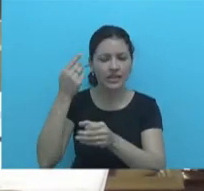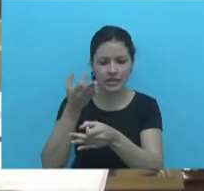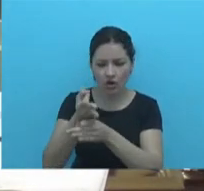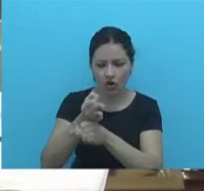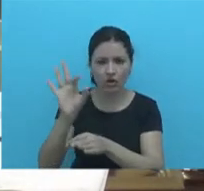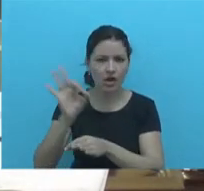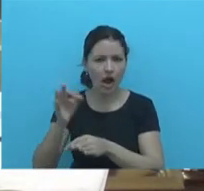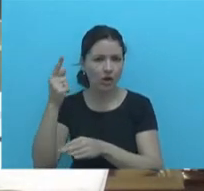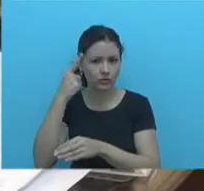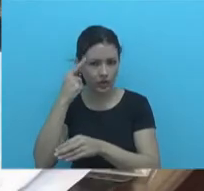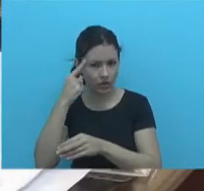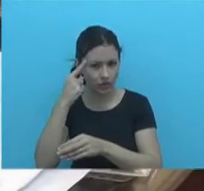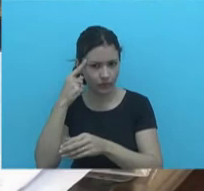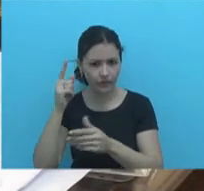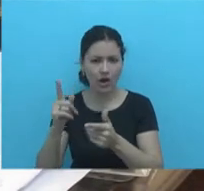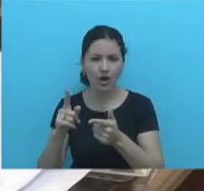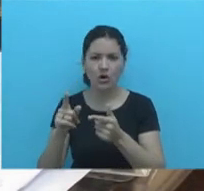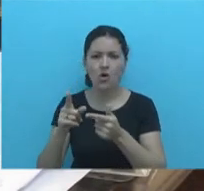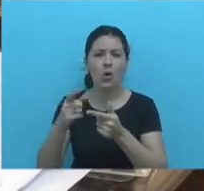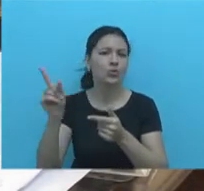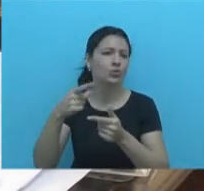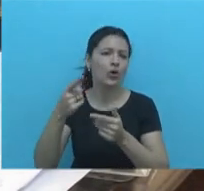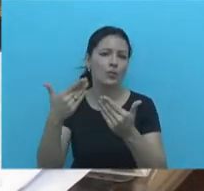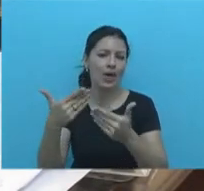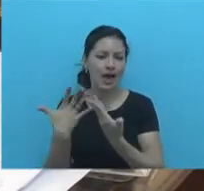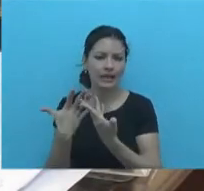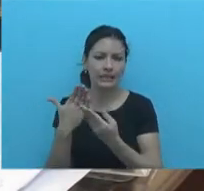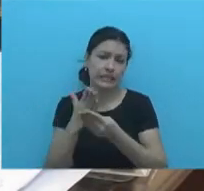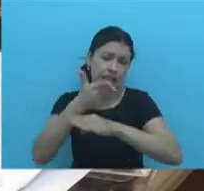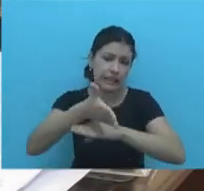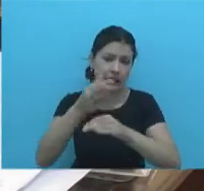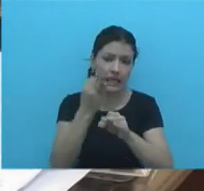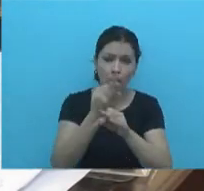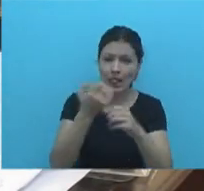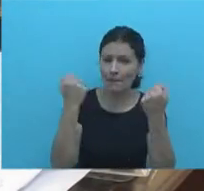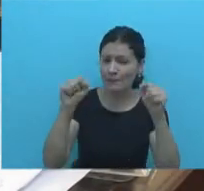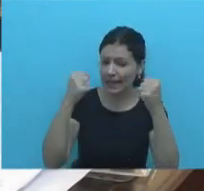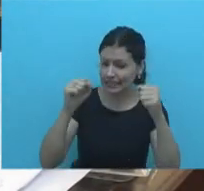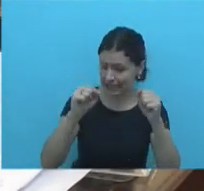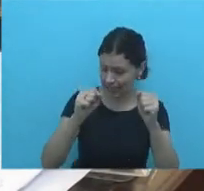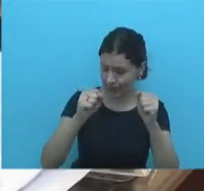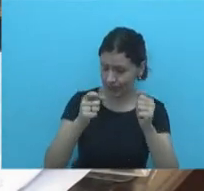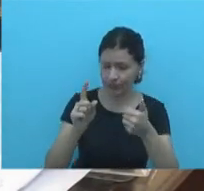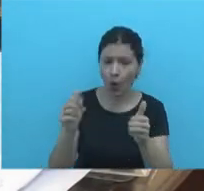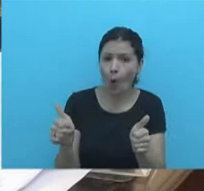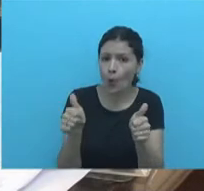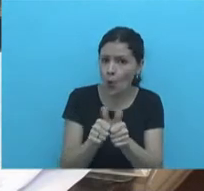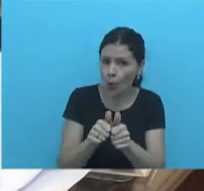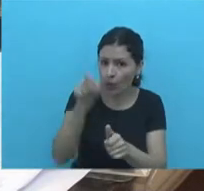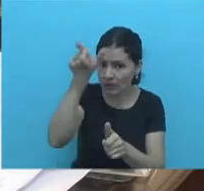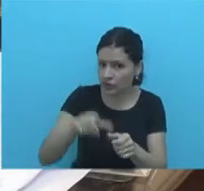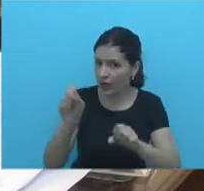tengan una inclinación para poder ayudarlos. Y además, el profesional estaría dentro del